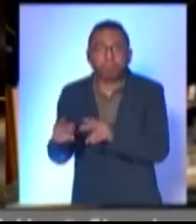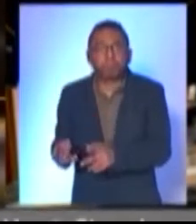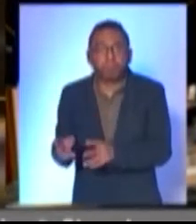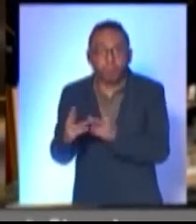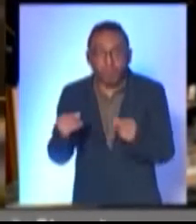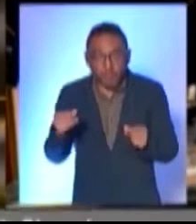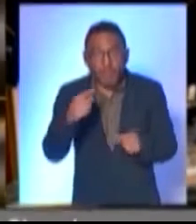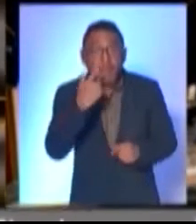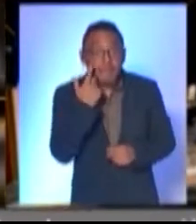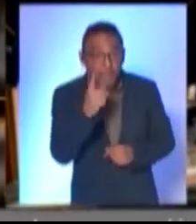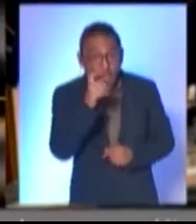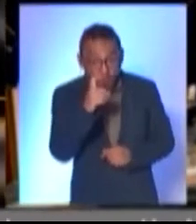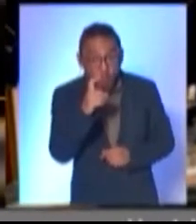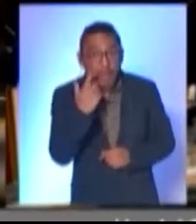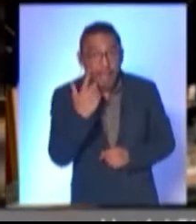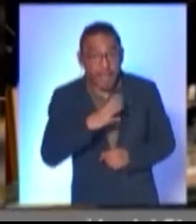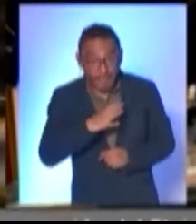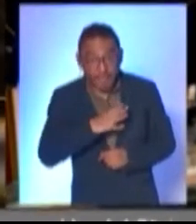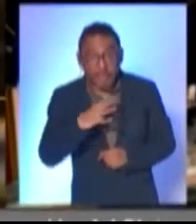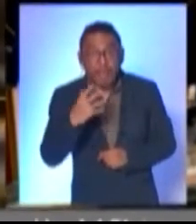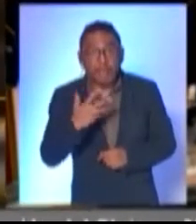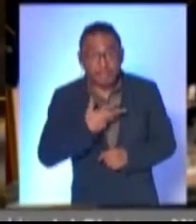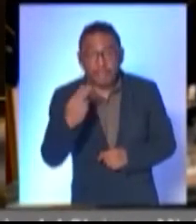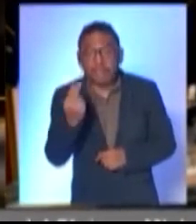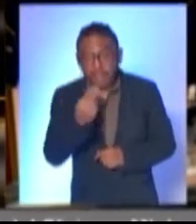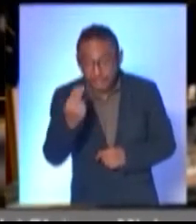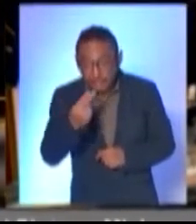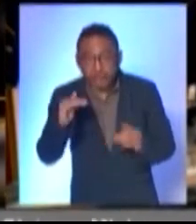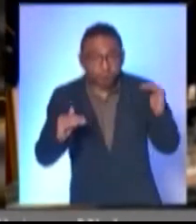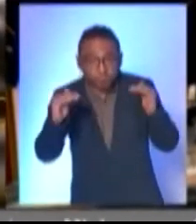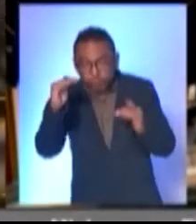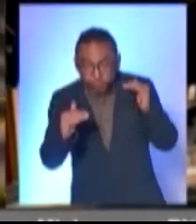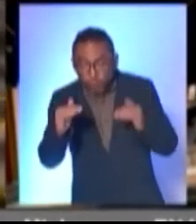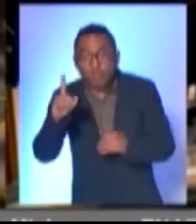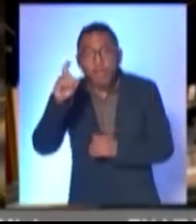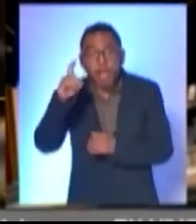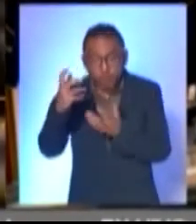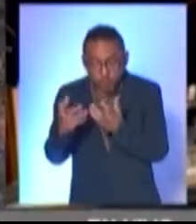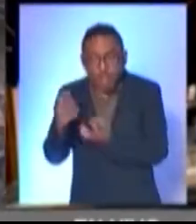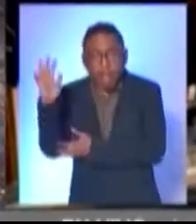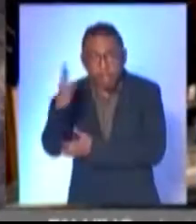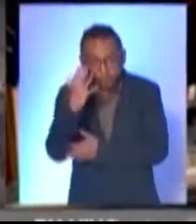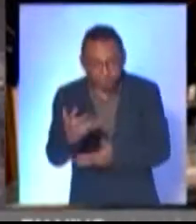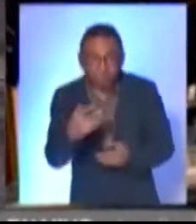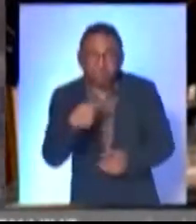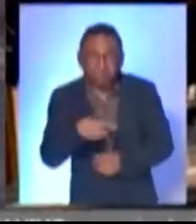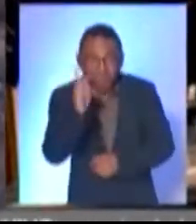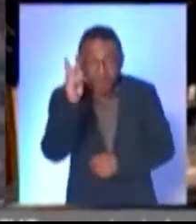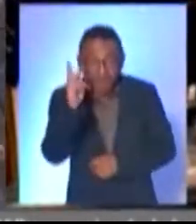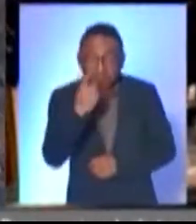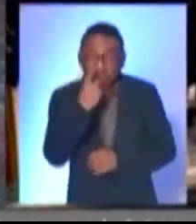agua se tiene que tener una trilogía bien equilibrada: agua, sol y vegetación. Sin embargo,